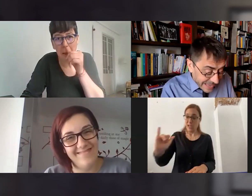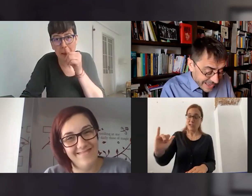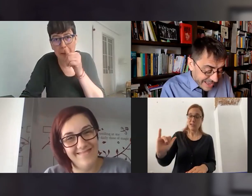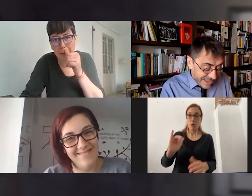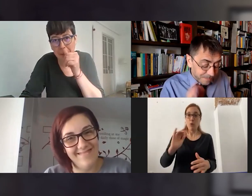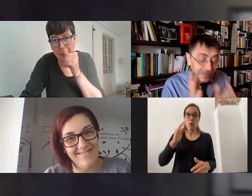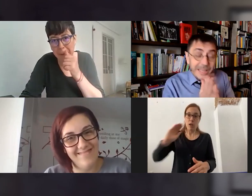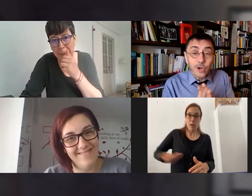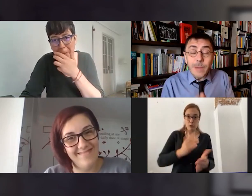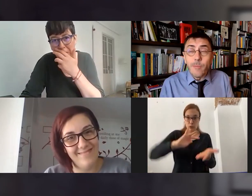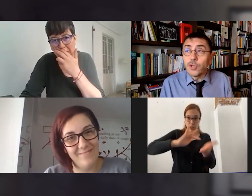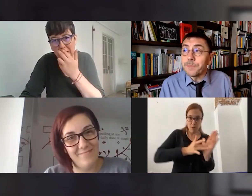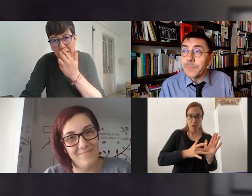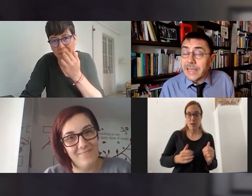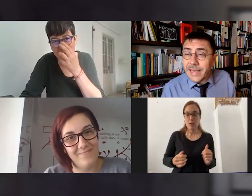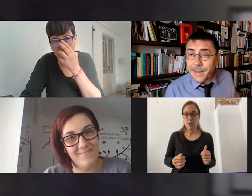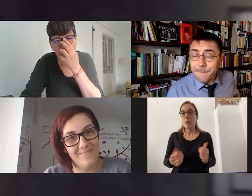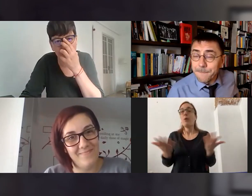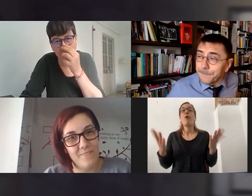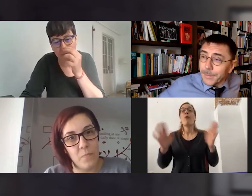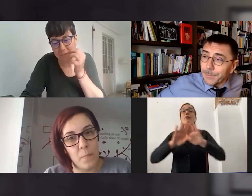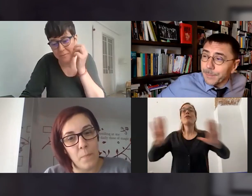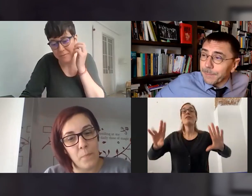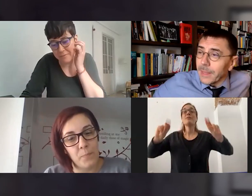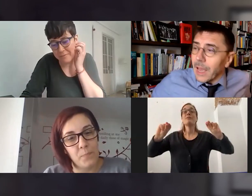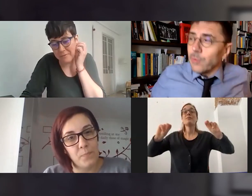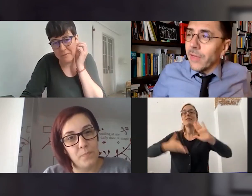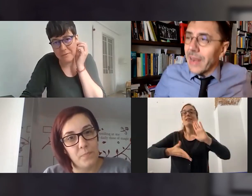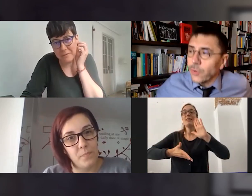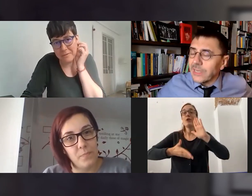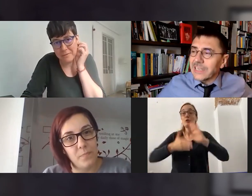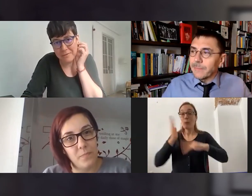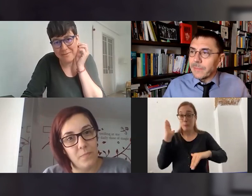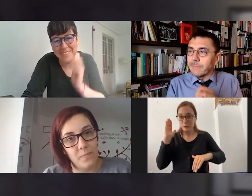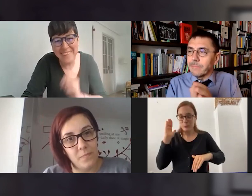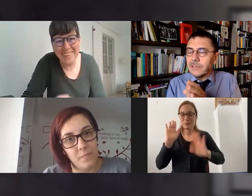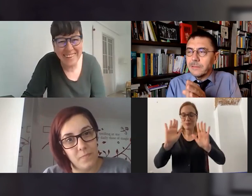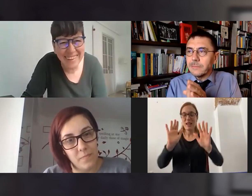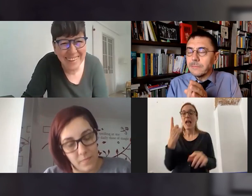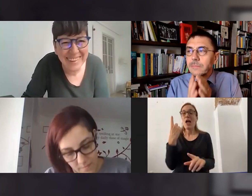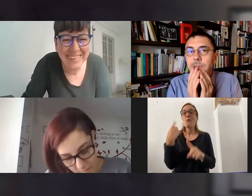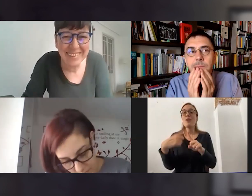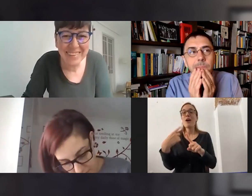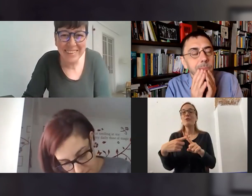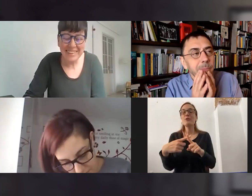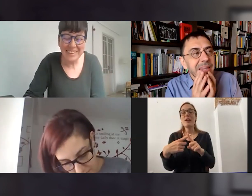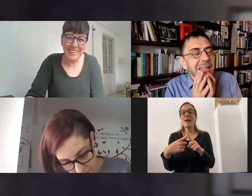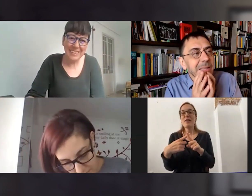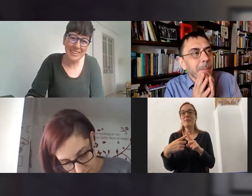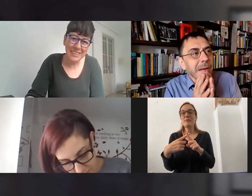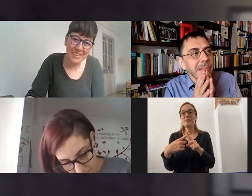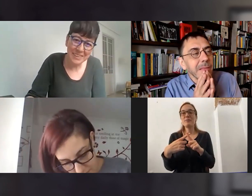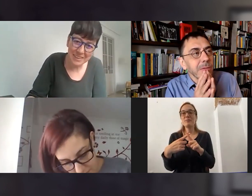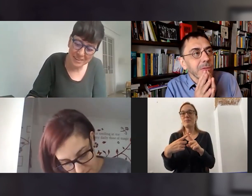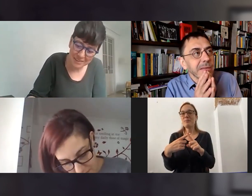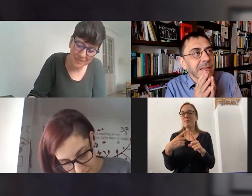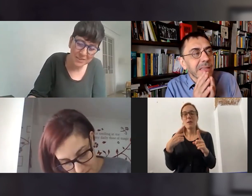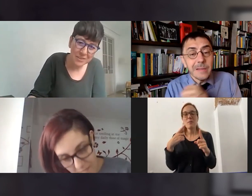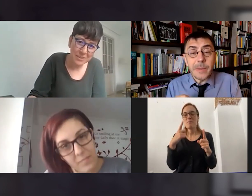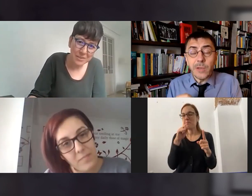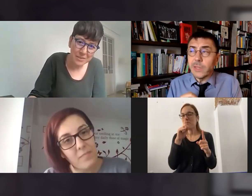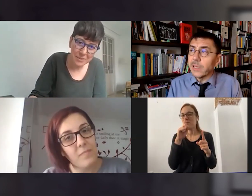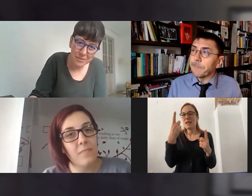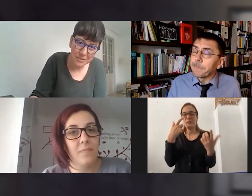fin, que nos vamos. Hay una de las cosas que más brillante me ha parecido en